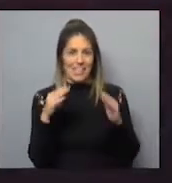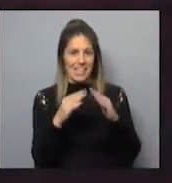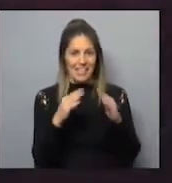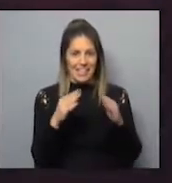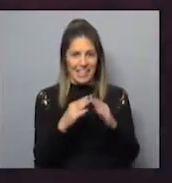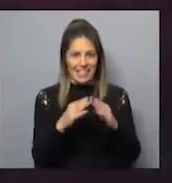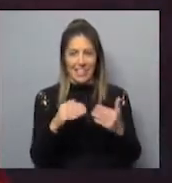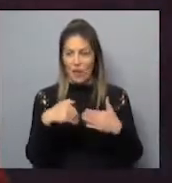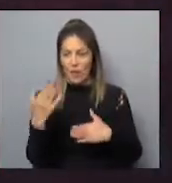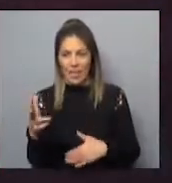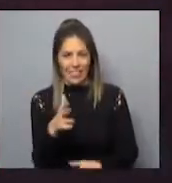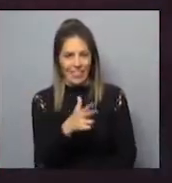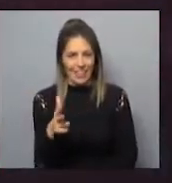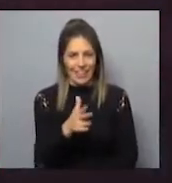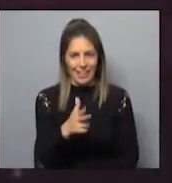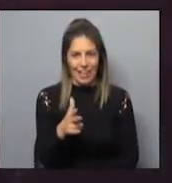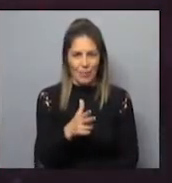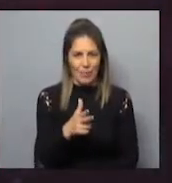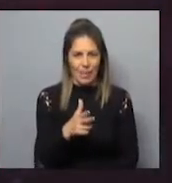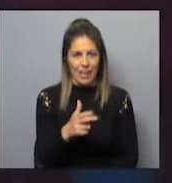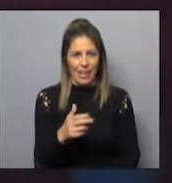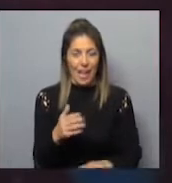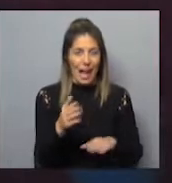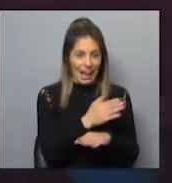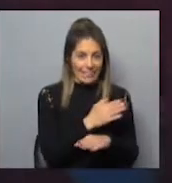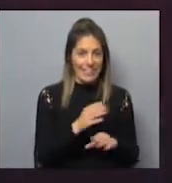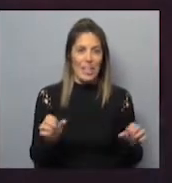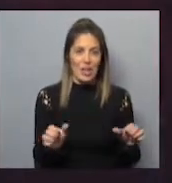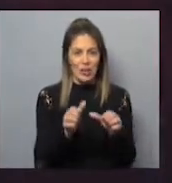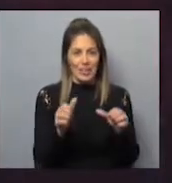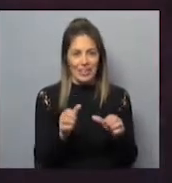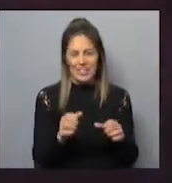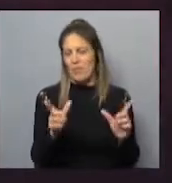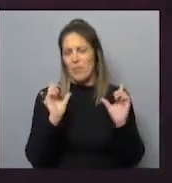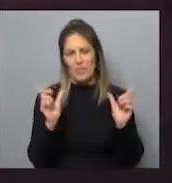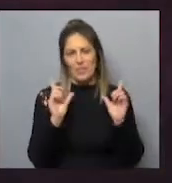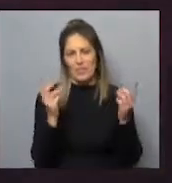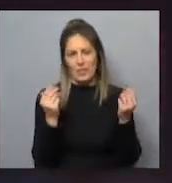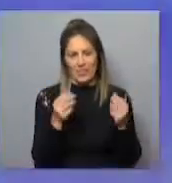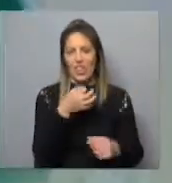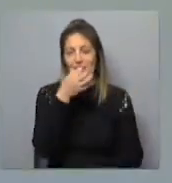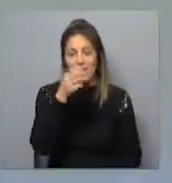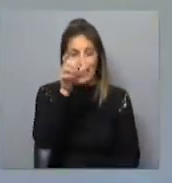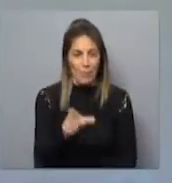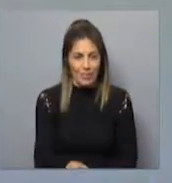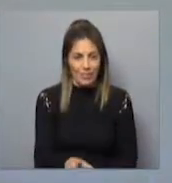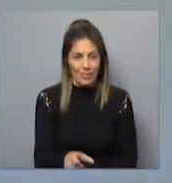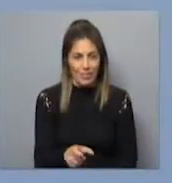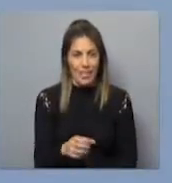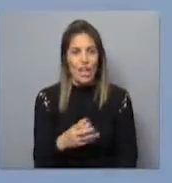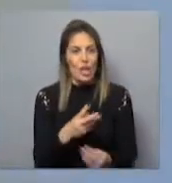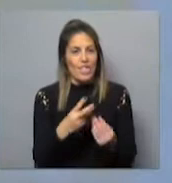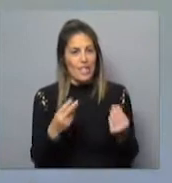fuera de cámaras en la previa en lo que hace parece muy divertido también decirle a la gente que lo que se